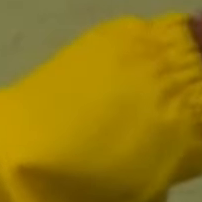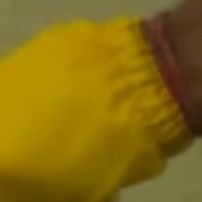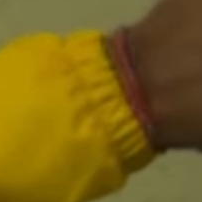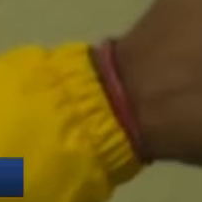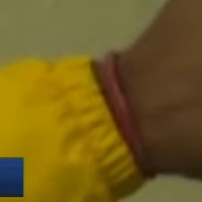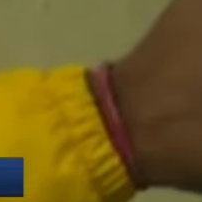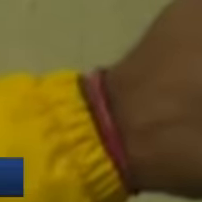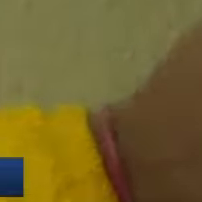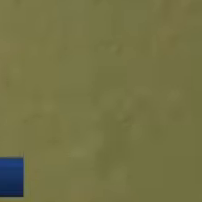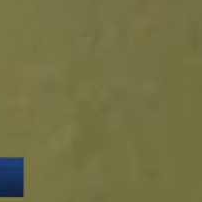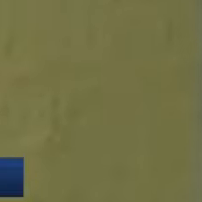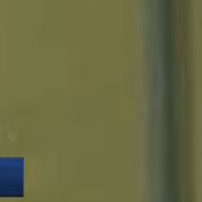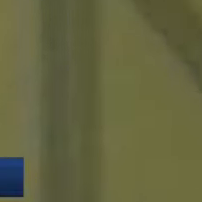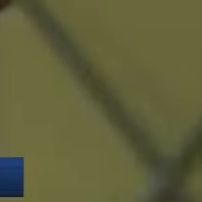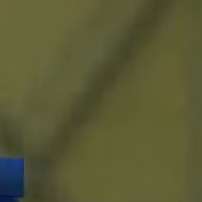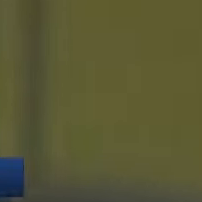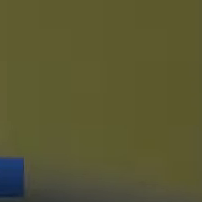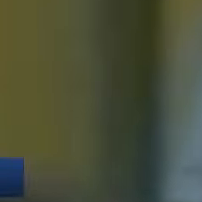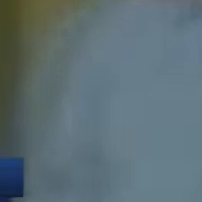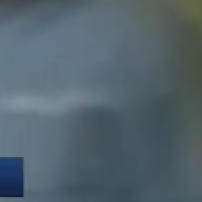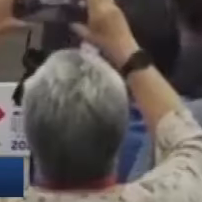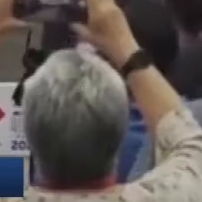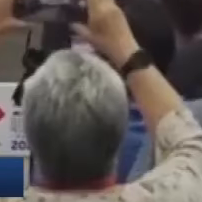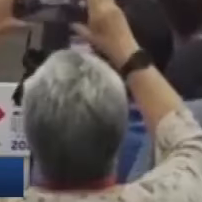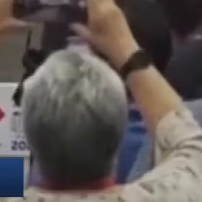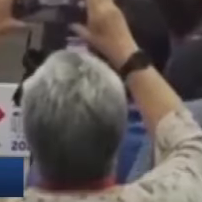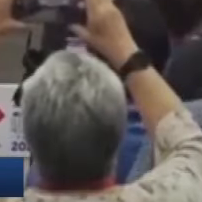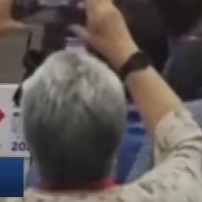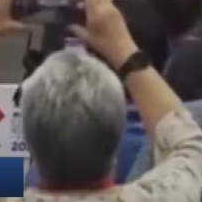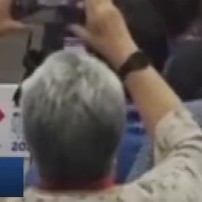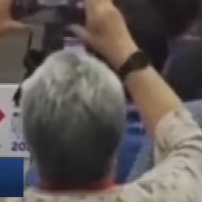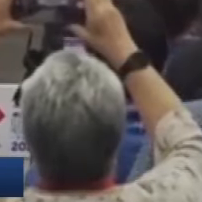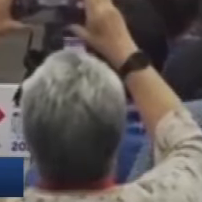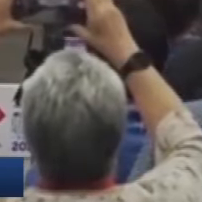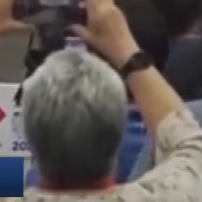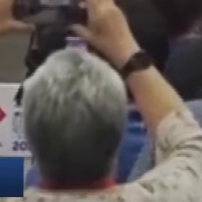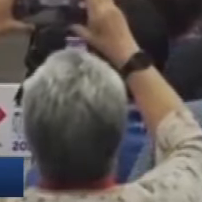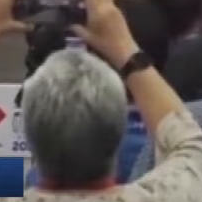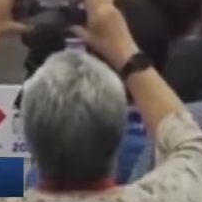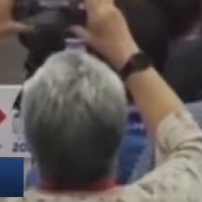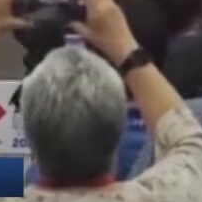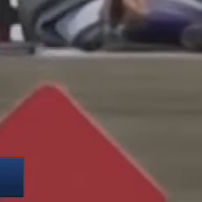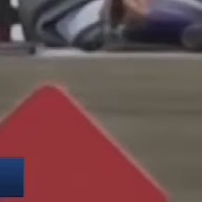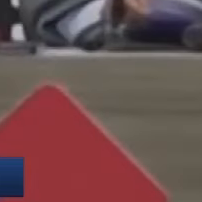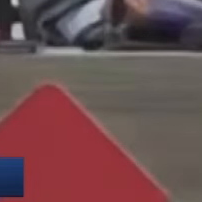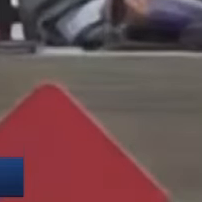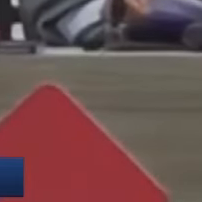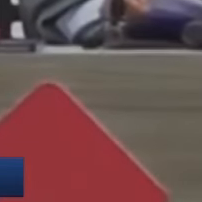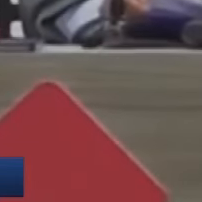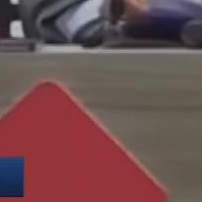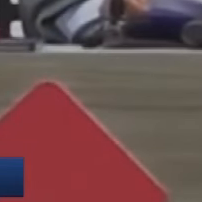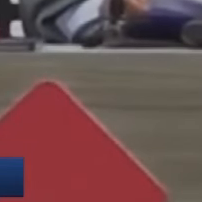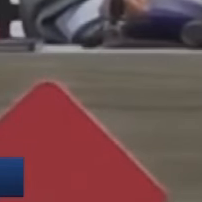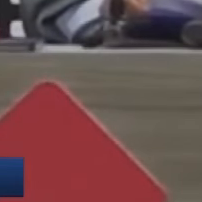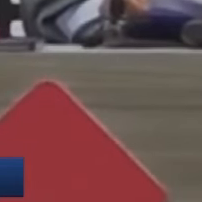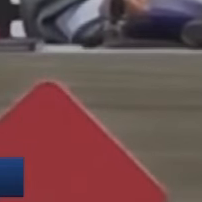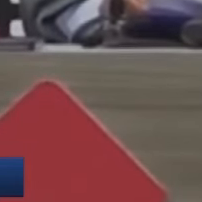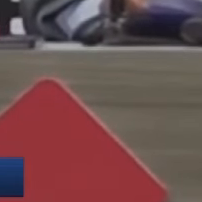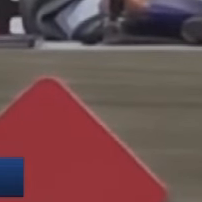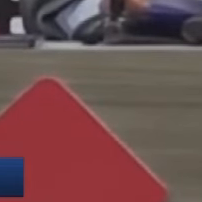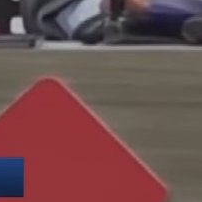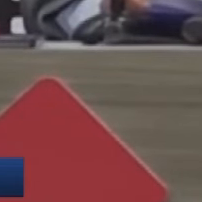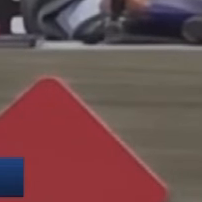En Venezuela, Consejo Nacional Electoral proclamó a Nicolás Maduro como ganador de las elecciones presidenciales, por lo que permanecerá en el poder